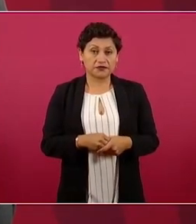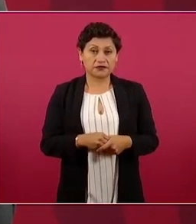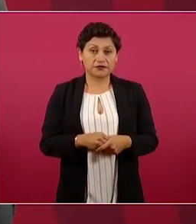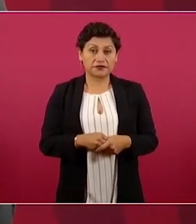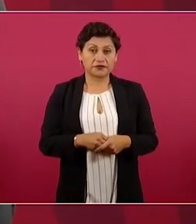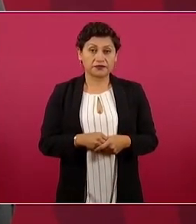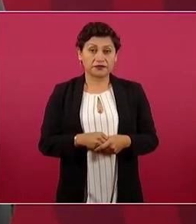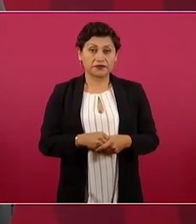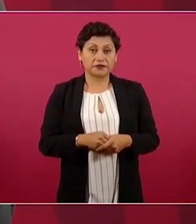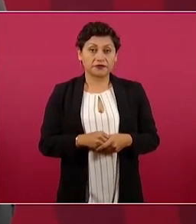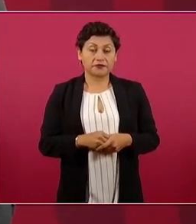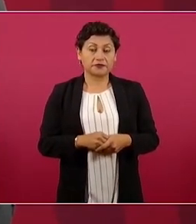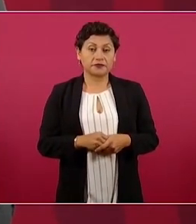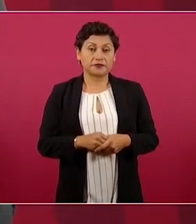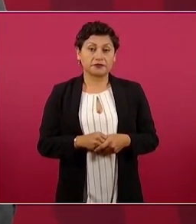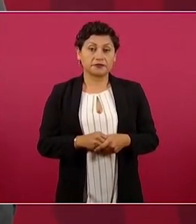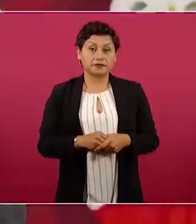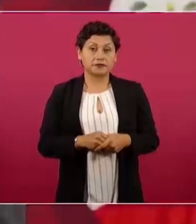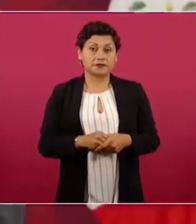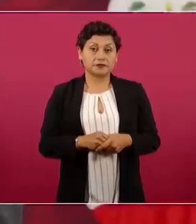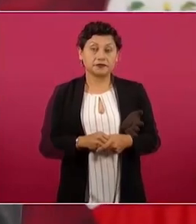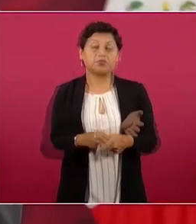y ya emití